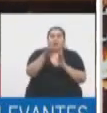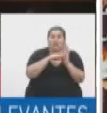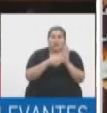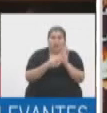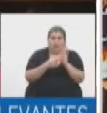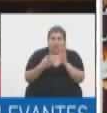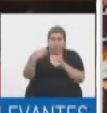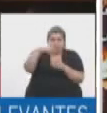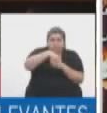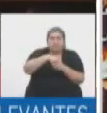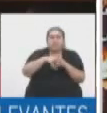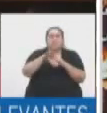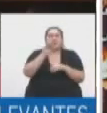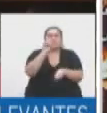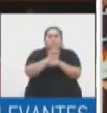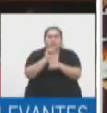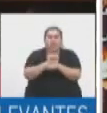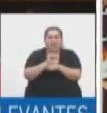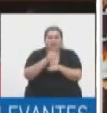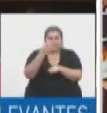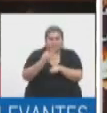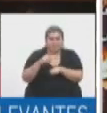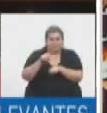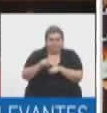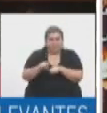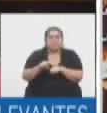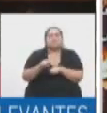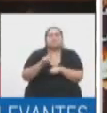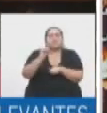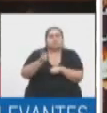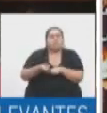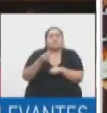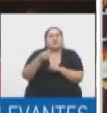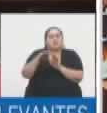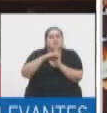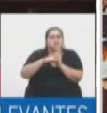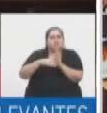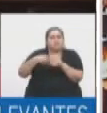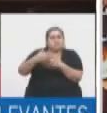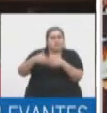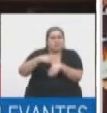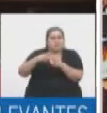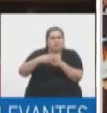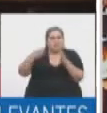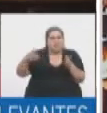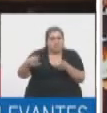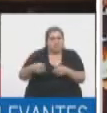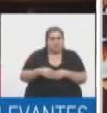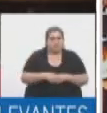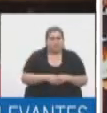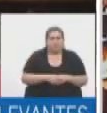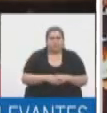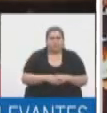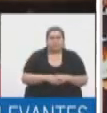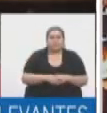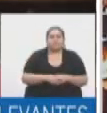se encontraba en el lugar e hay que ver qué quiere Él no porque en esto es sí se